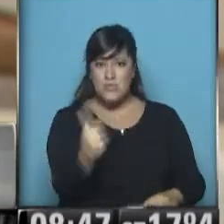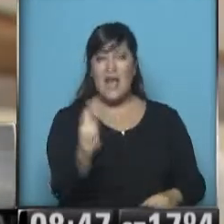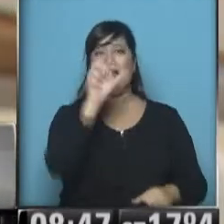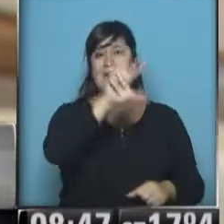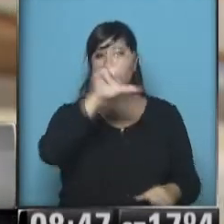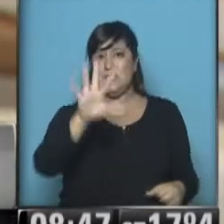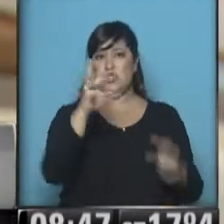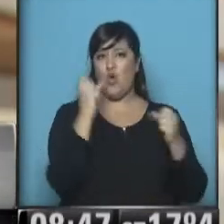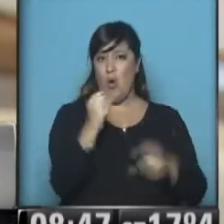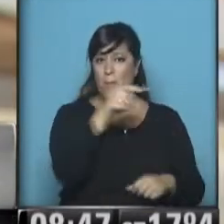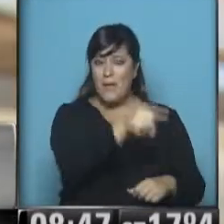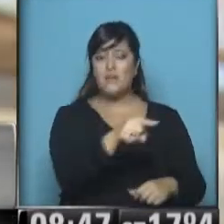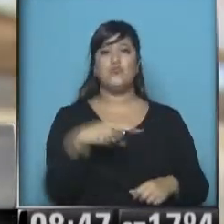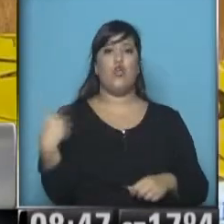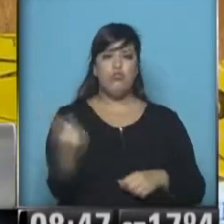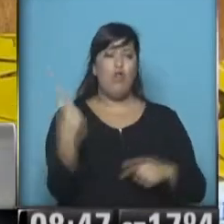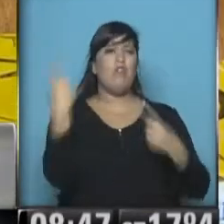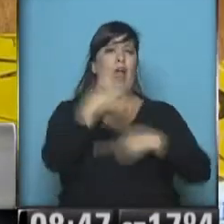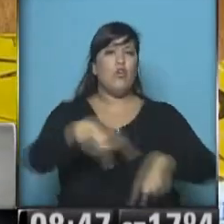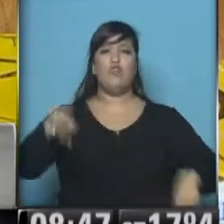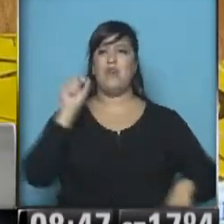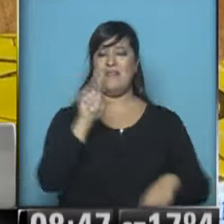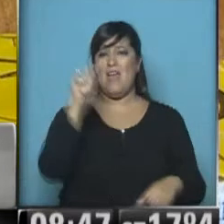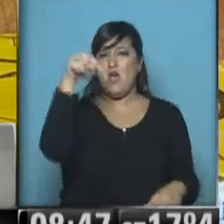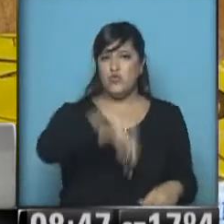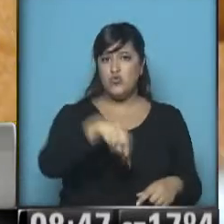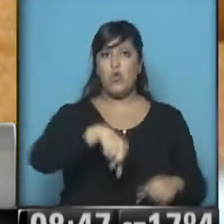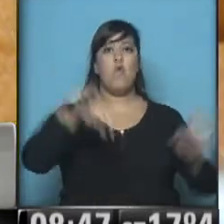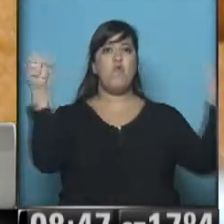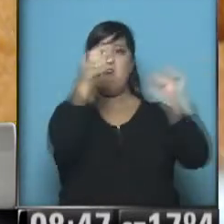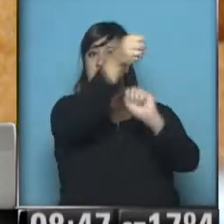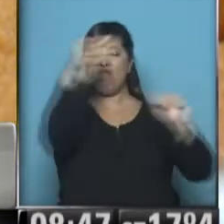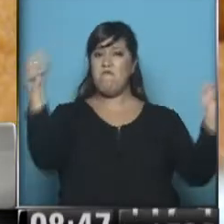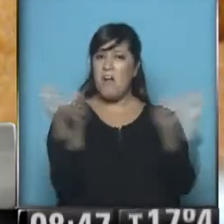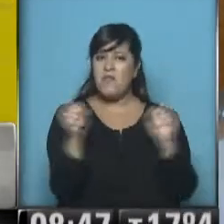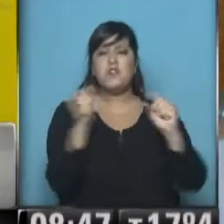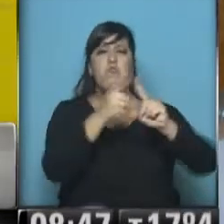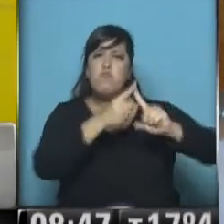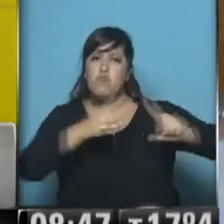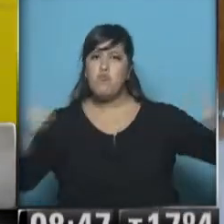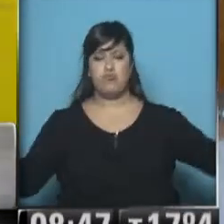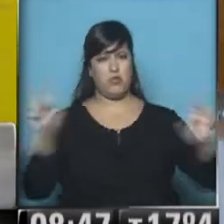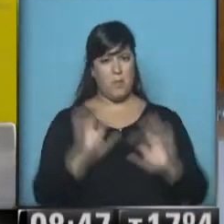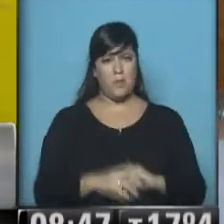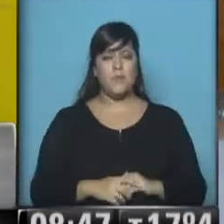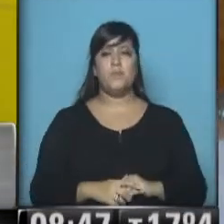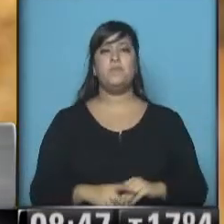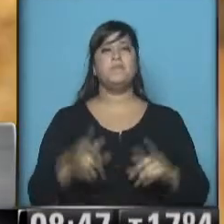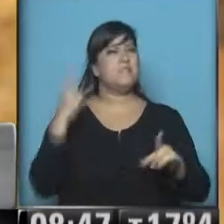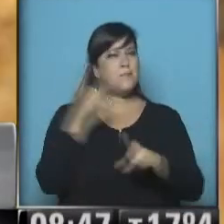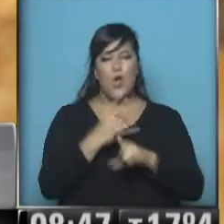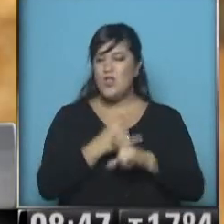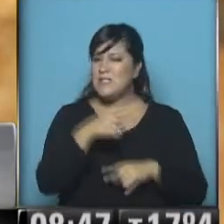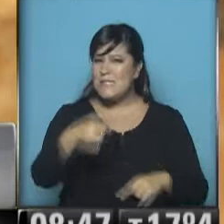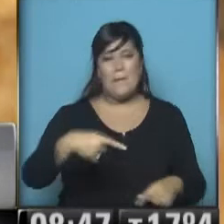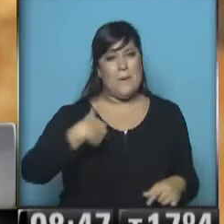pesos. Es todo mercadería del sur, para tener en el freezer y para tenerlo por bastante tiempo. Como siempre ocurre, cuando se